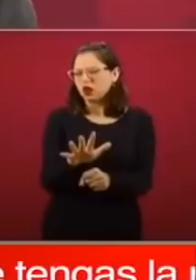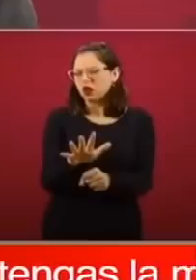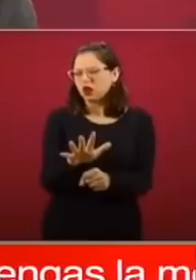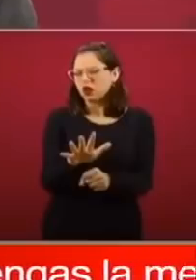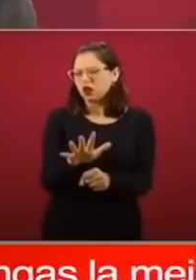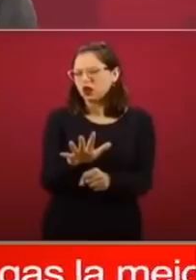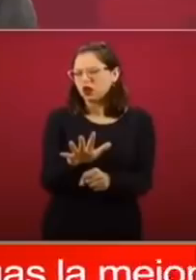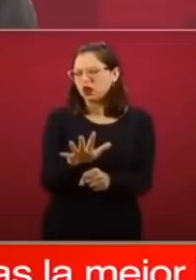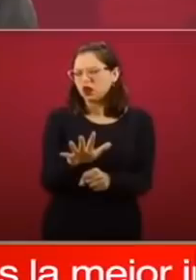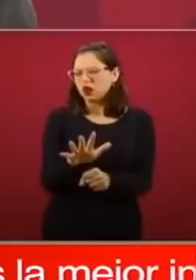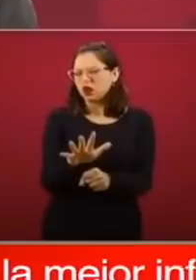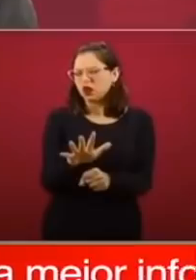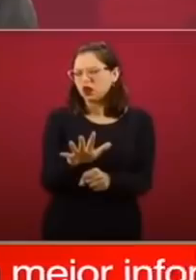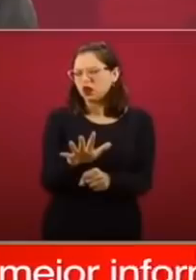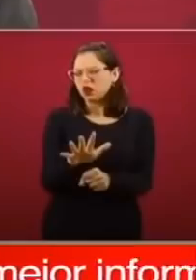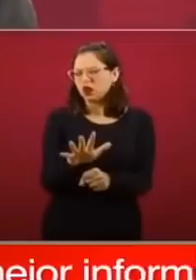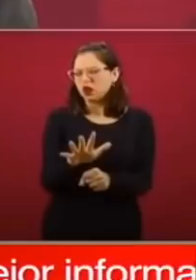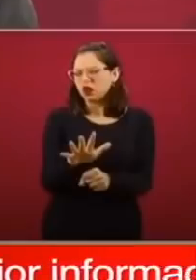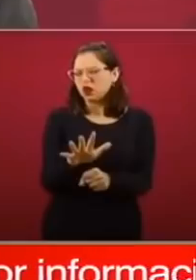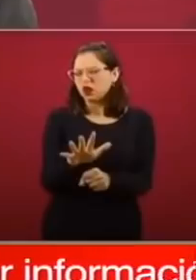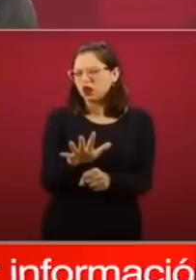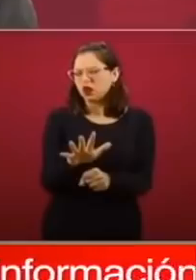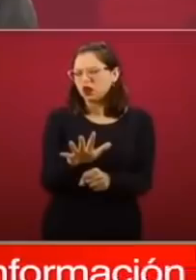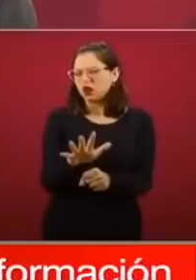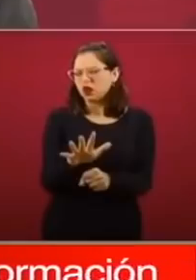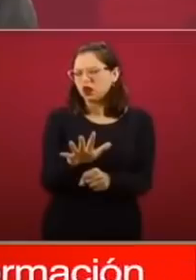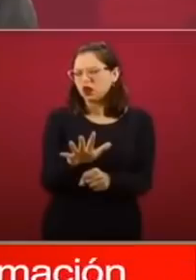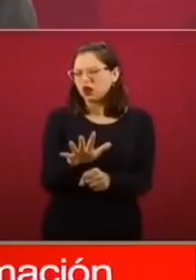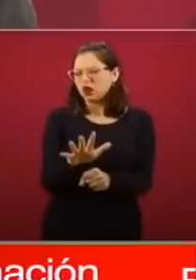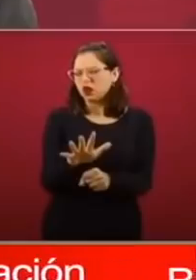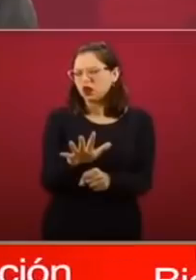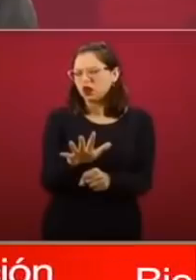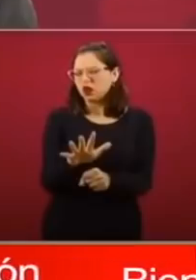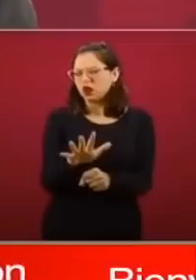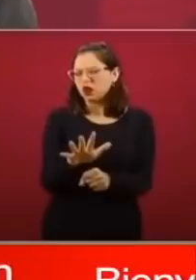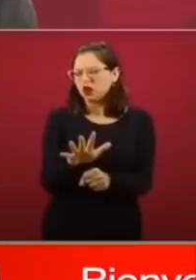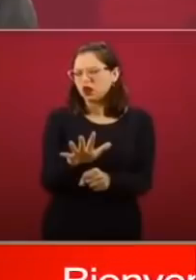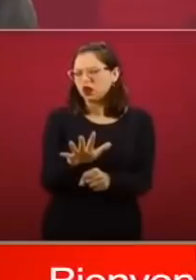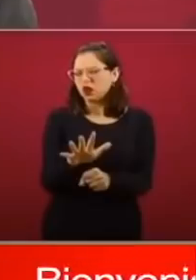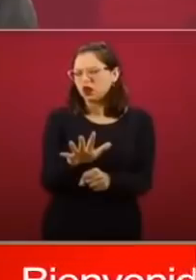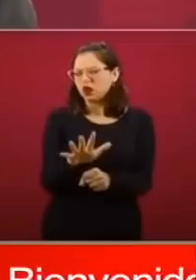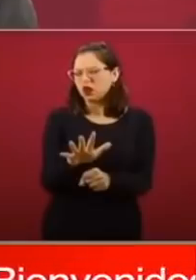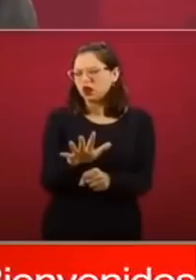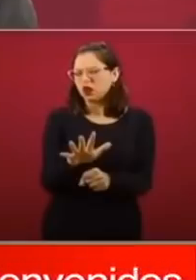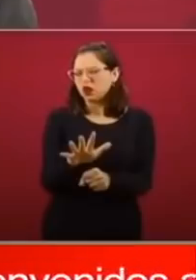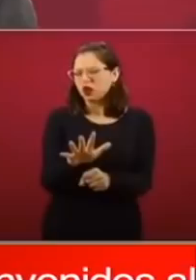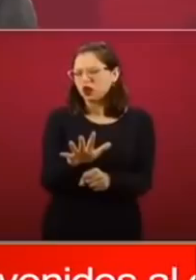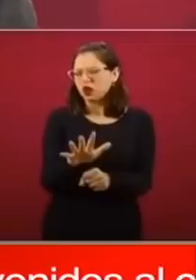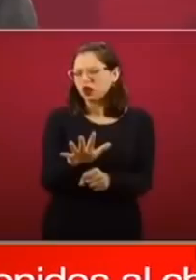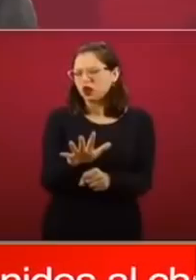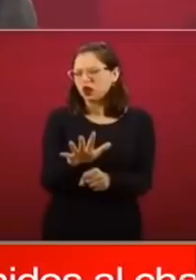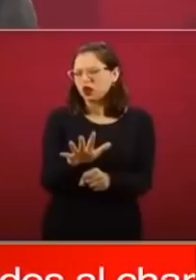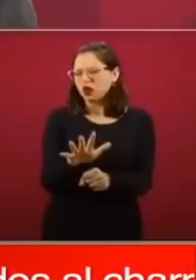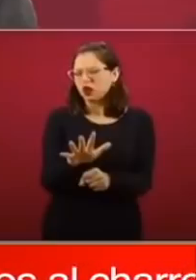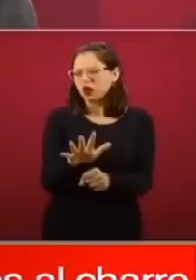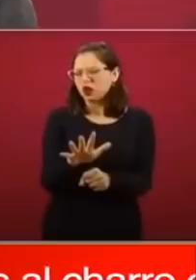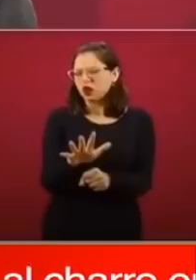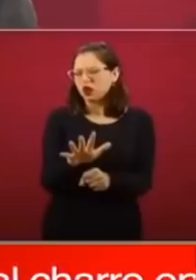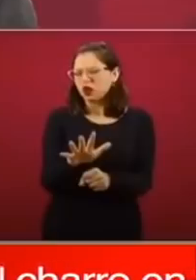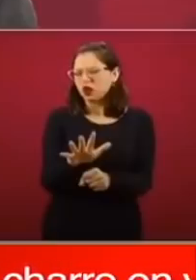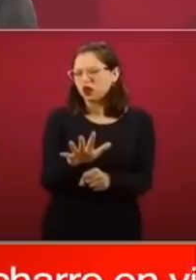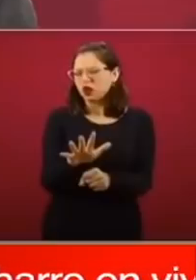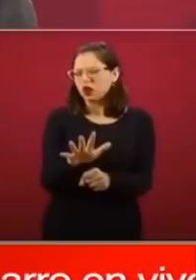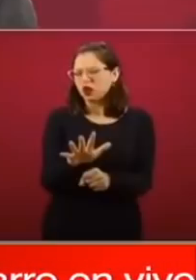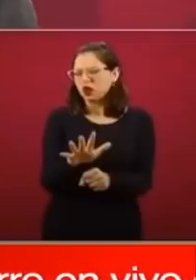el combate a la corrupción y a la impunidad. Y es que él no es tapadera de nadie y quien la haga, la tiene